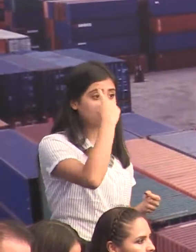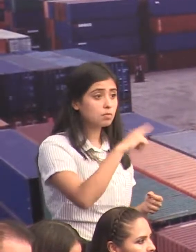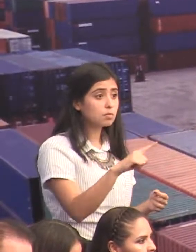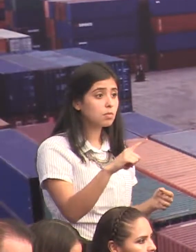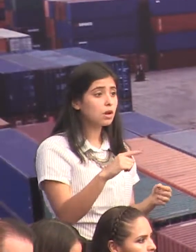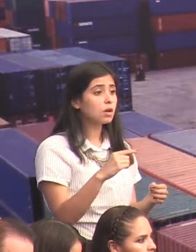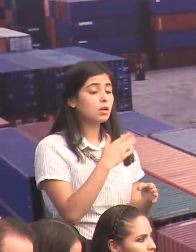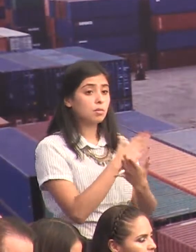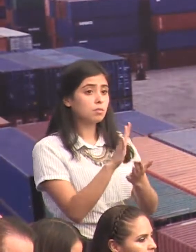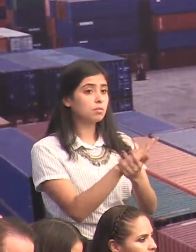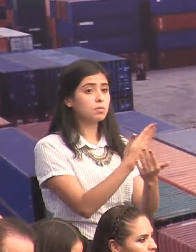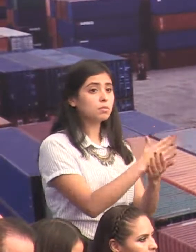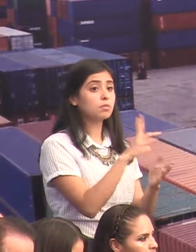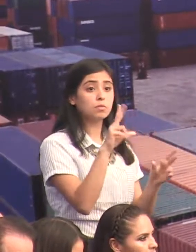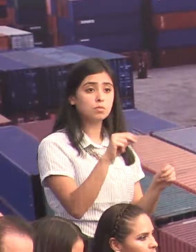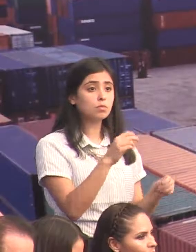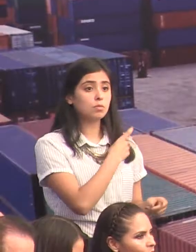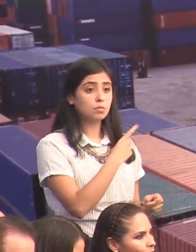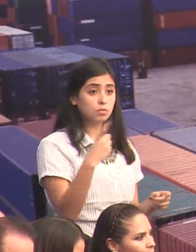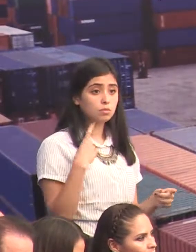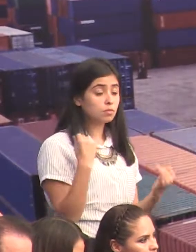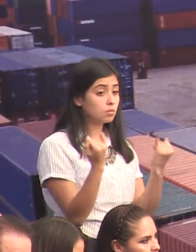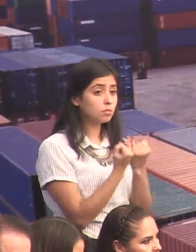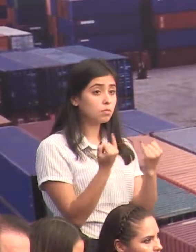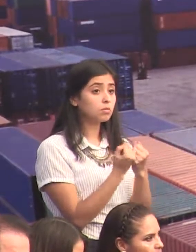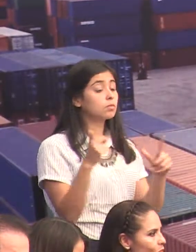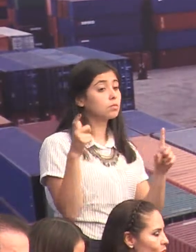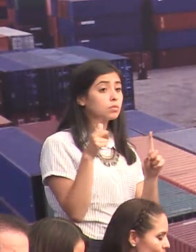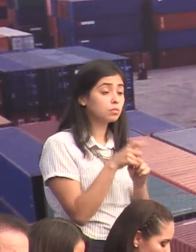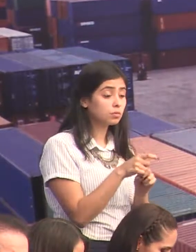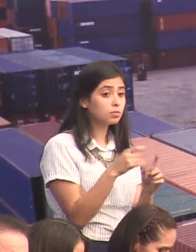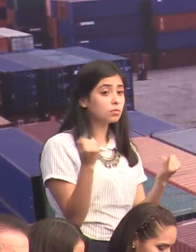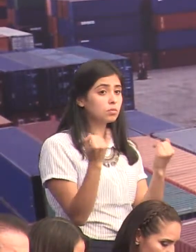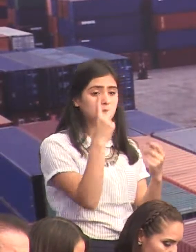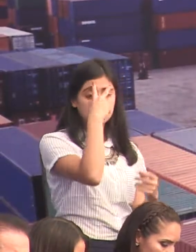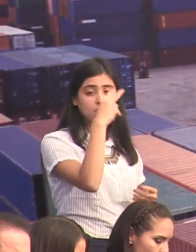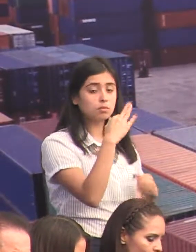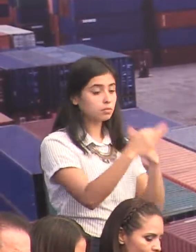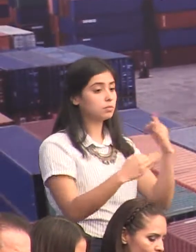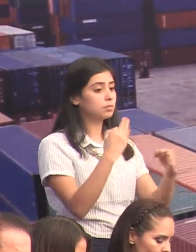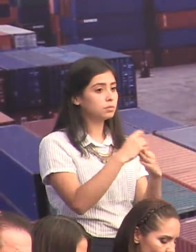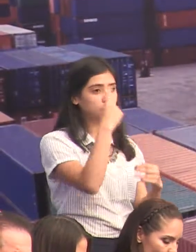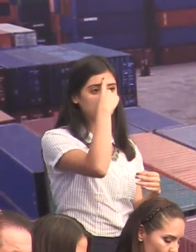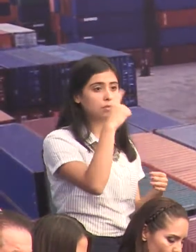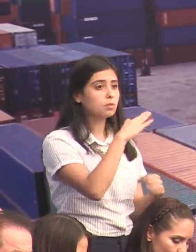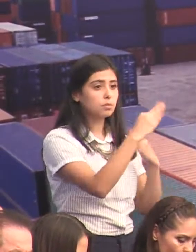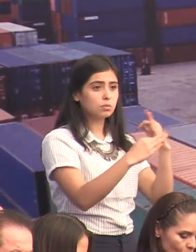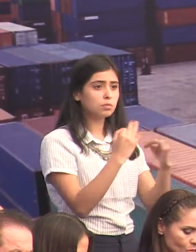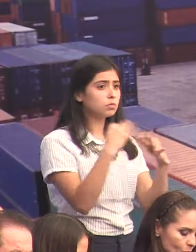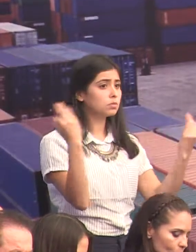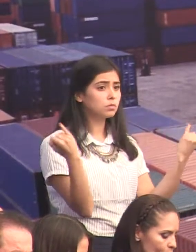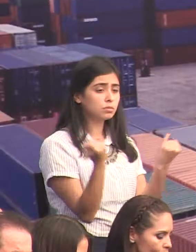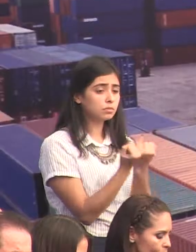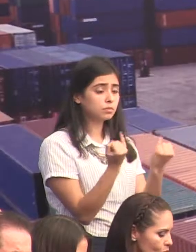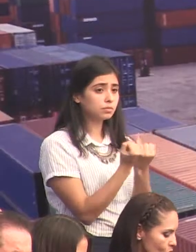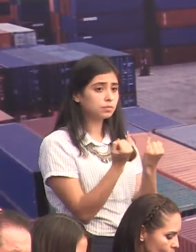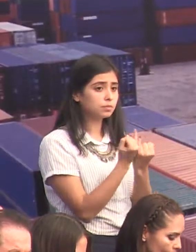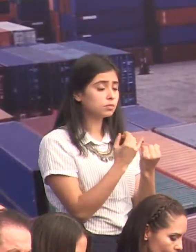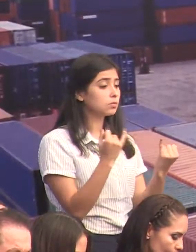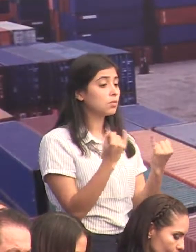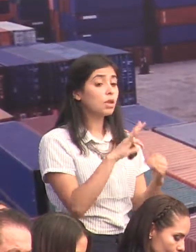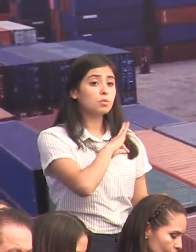generaciones. Incluyente porque no queremos islas de crecimiento en medio de la marginación, la inseguridad y el